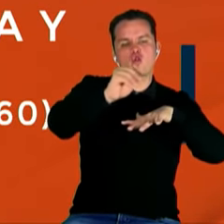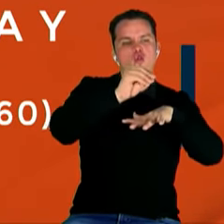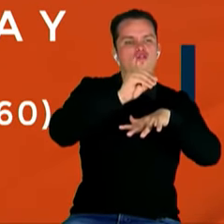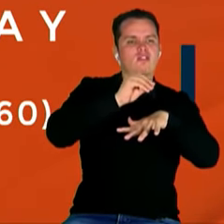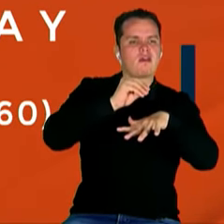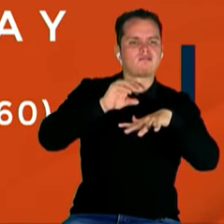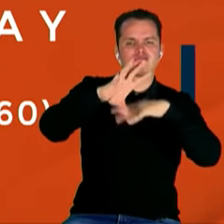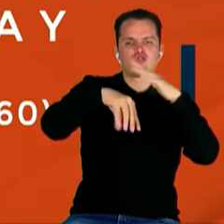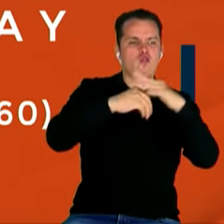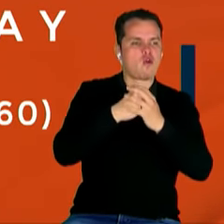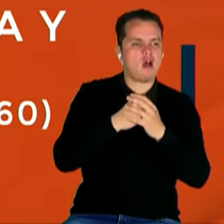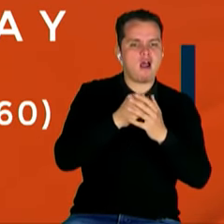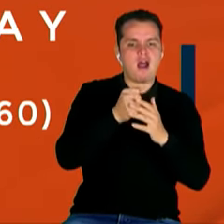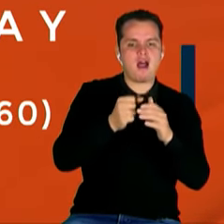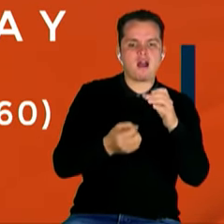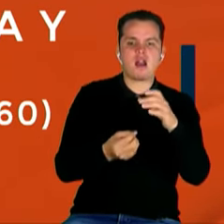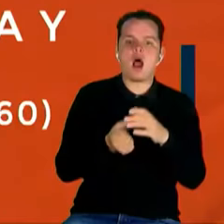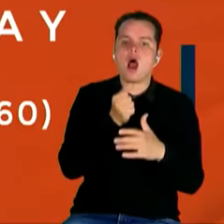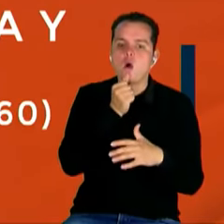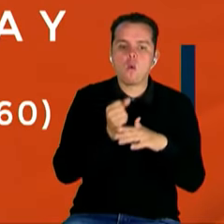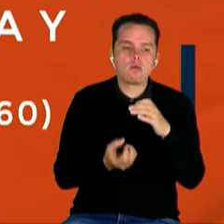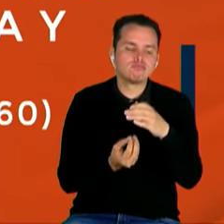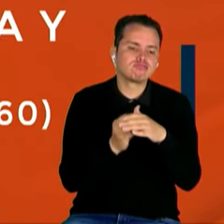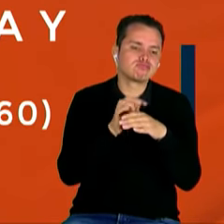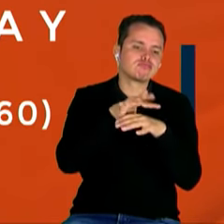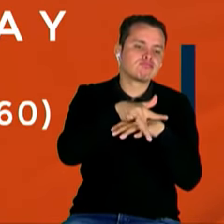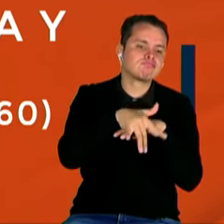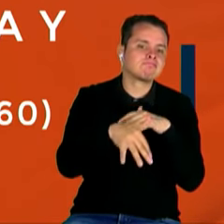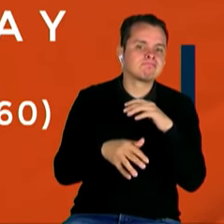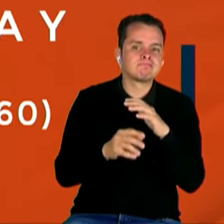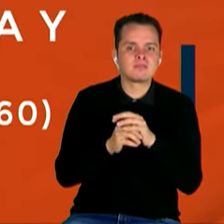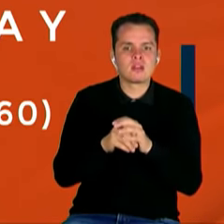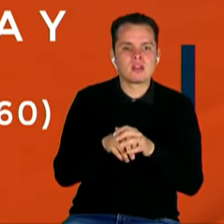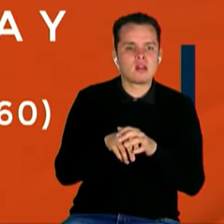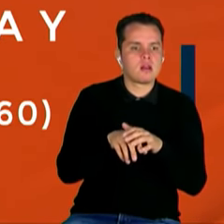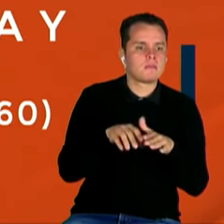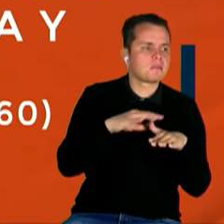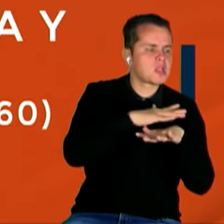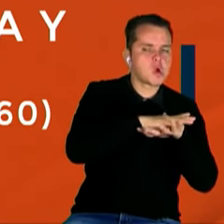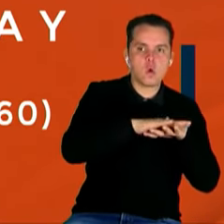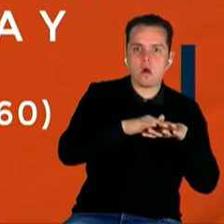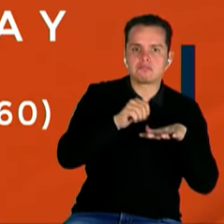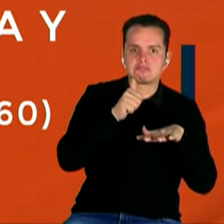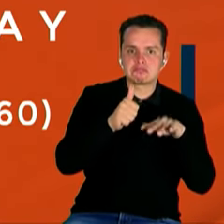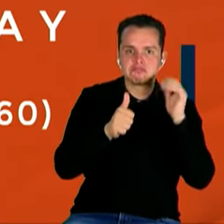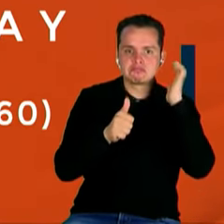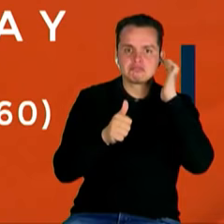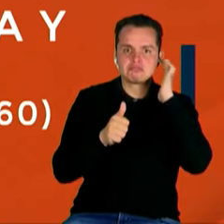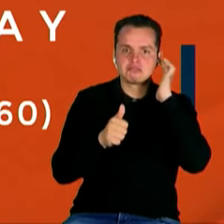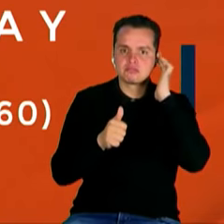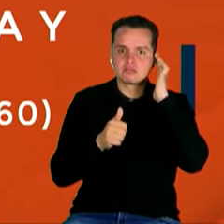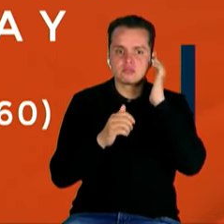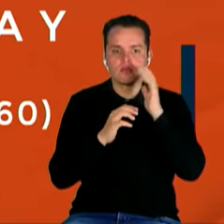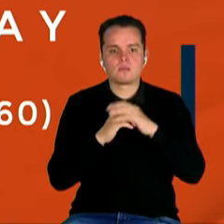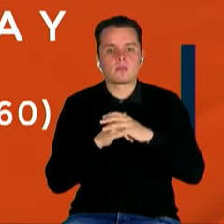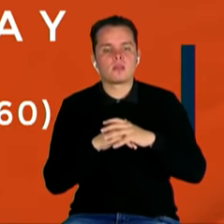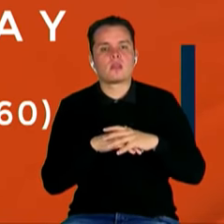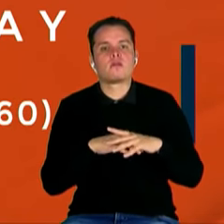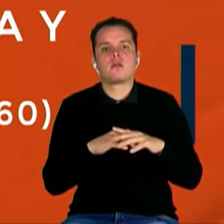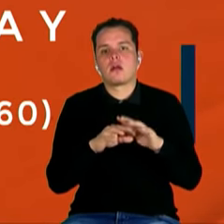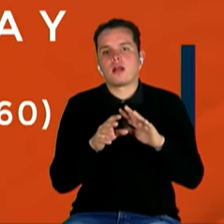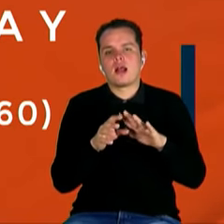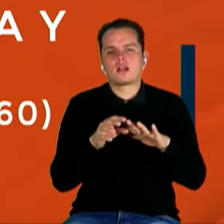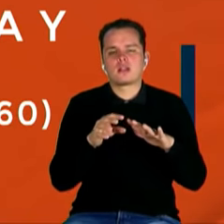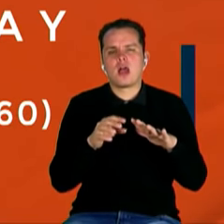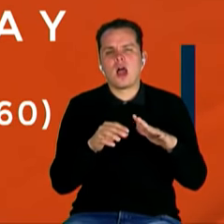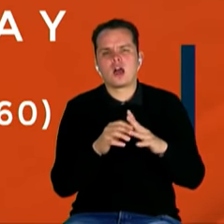riego, como el huerto de Jehová, como la tierra de Egipto en la dirección de Zoar. Ahí está dando datos geográficos. La tierra de Egipto,